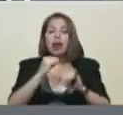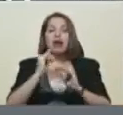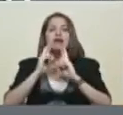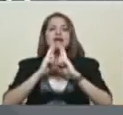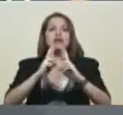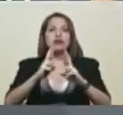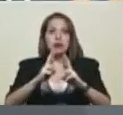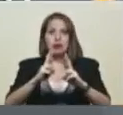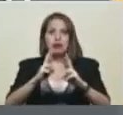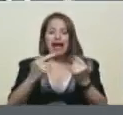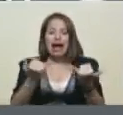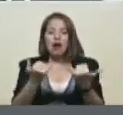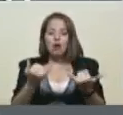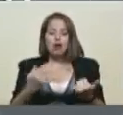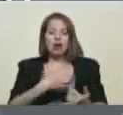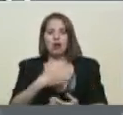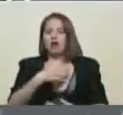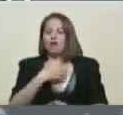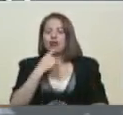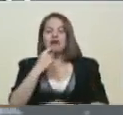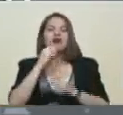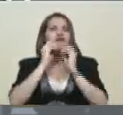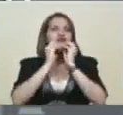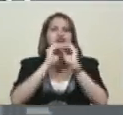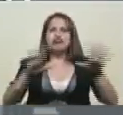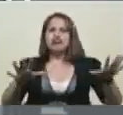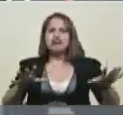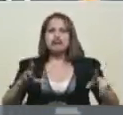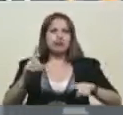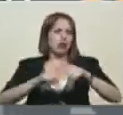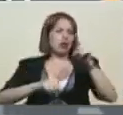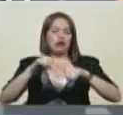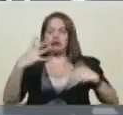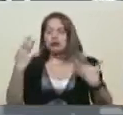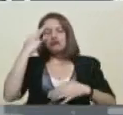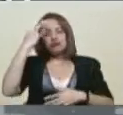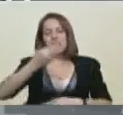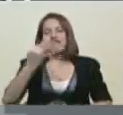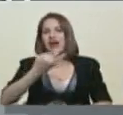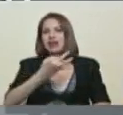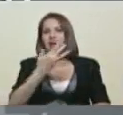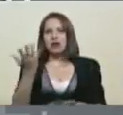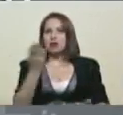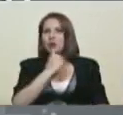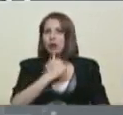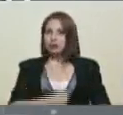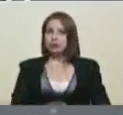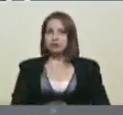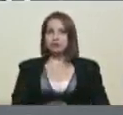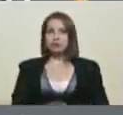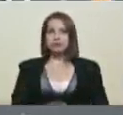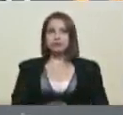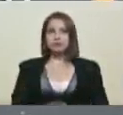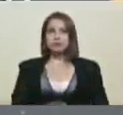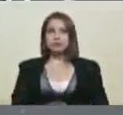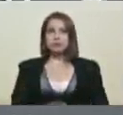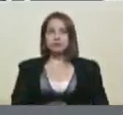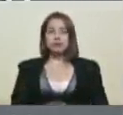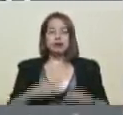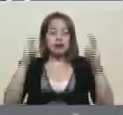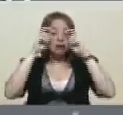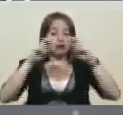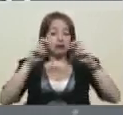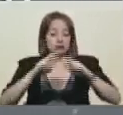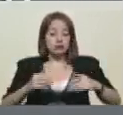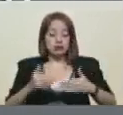puedo y sería de nuestra parte adelantarse, repito, a una investigación que está